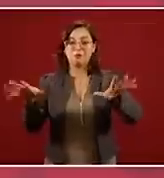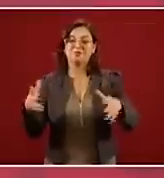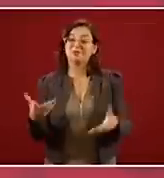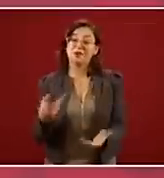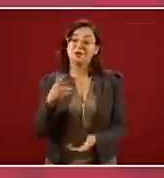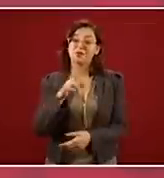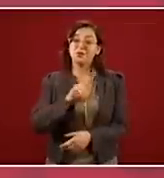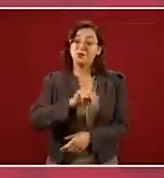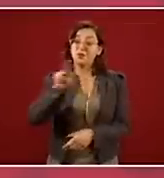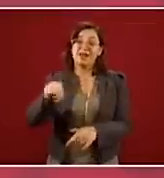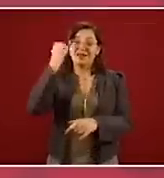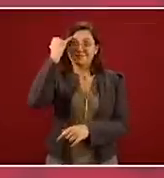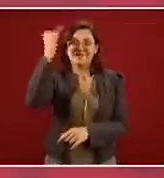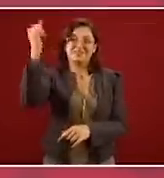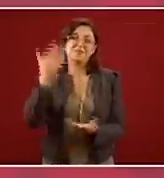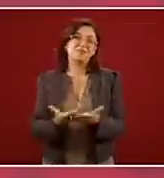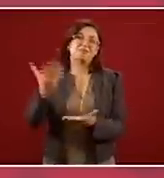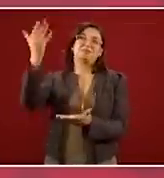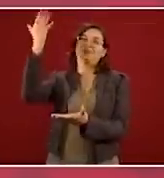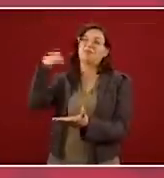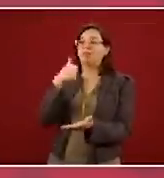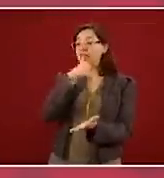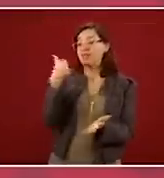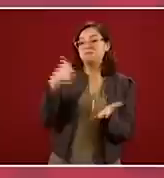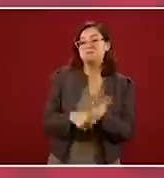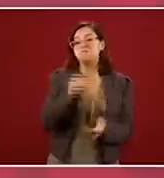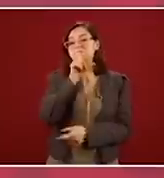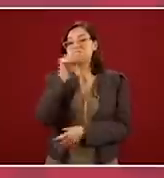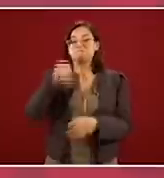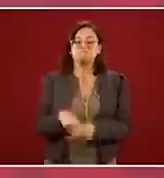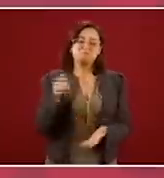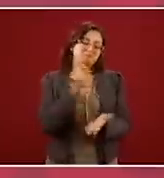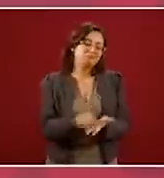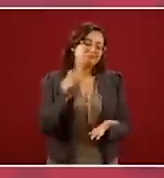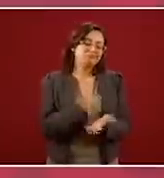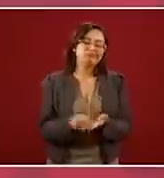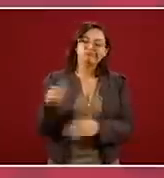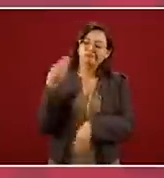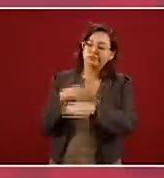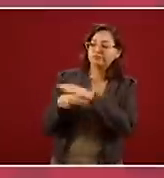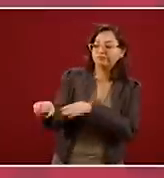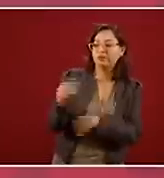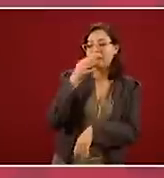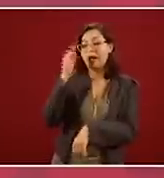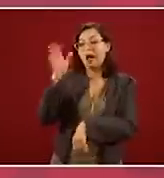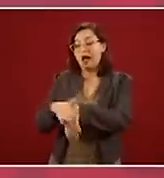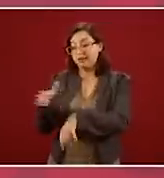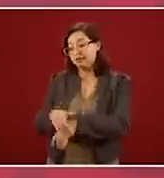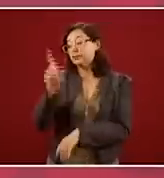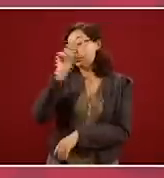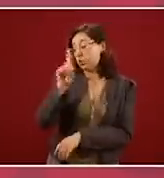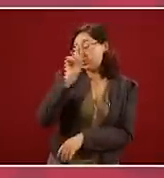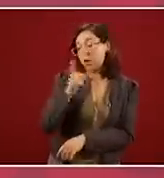Entonces, en la carta, pensando que era privada, le dice, mire, le doy un consejo,